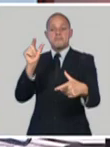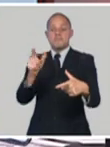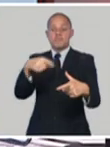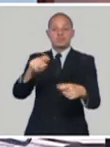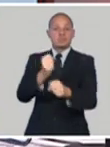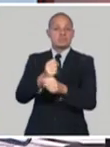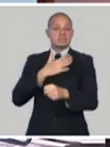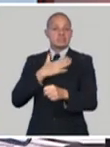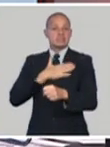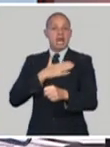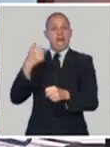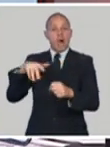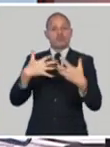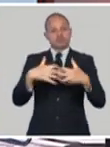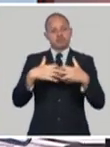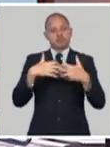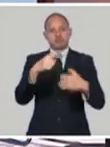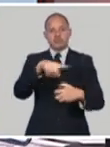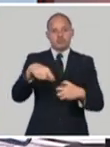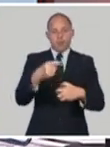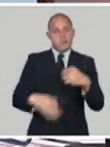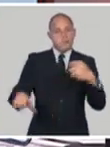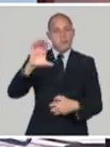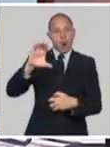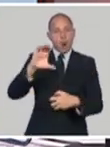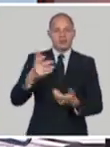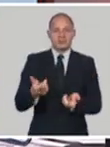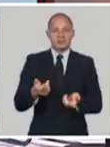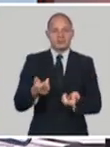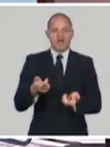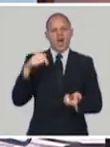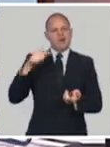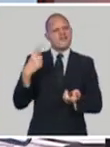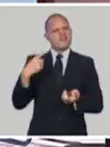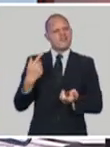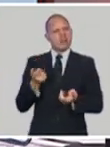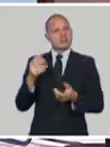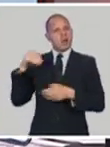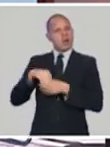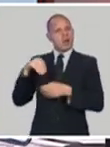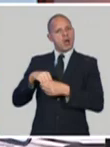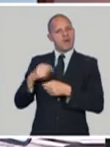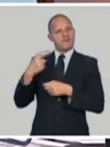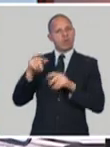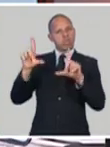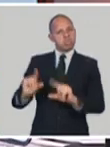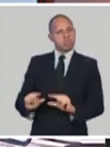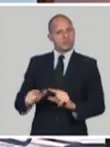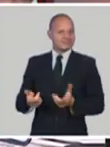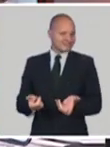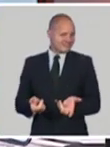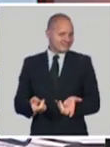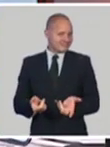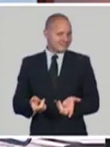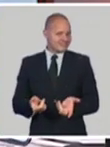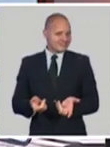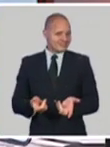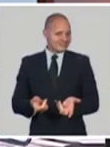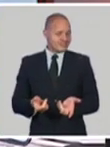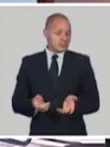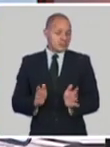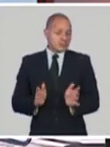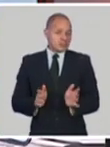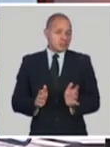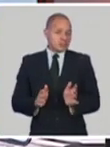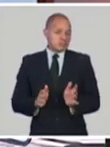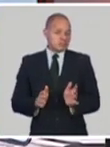tener que enfrentar un alto déficit presupuestario que siempre tiene sus riesgos inflacionarios. Sin embargo, hicimos la tarea de